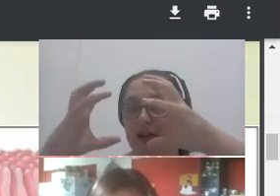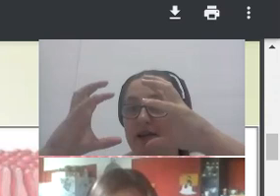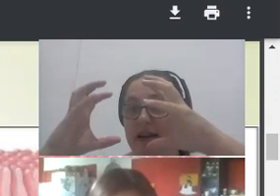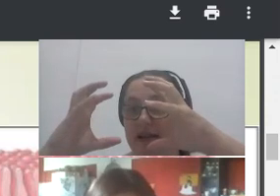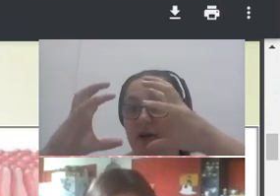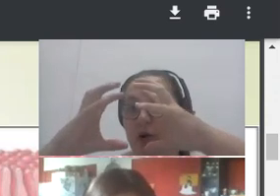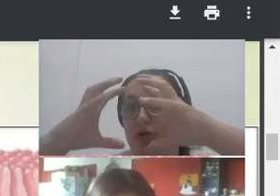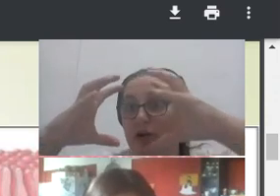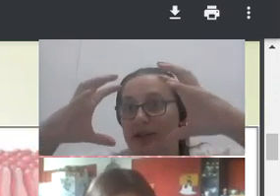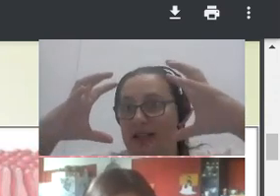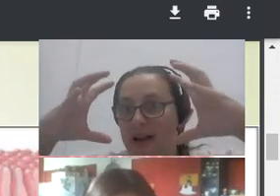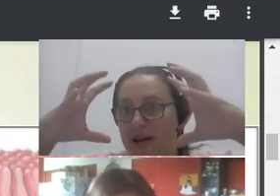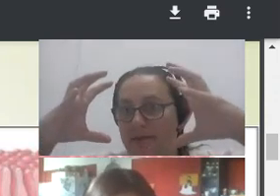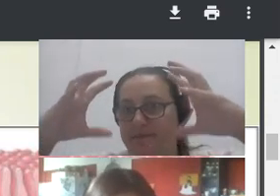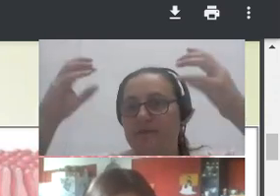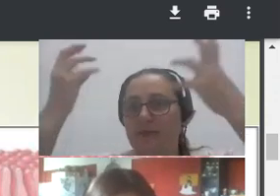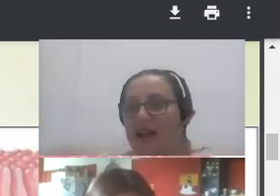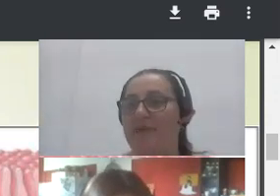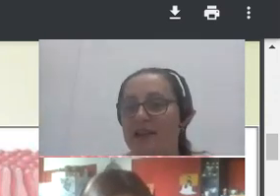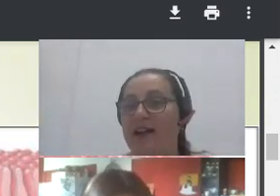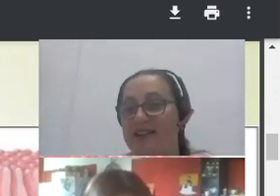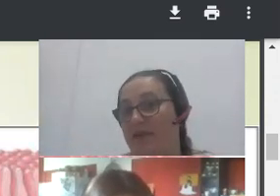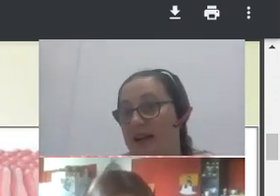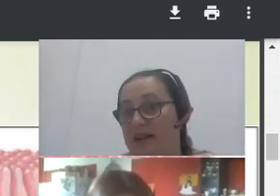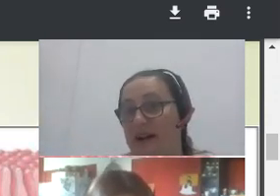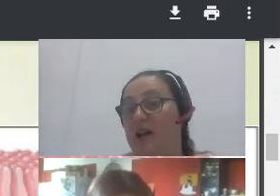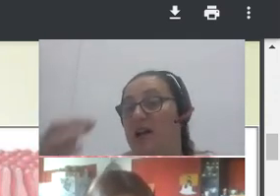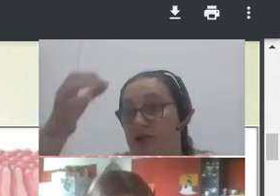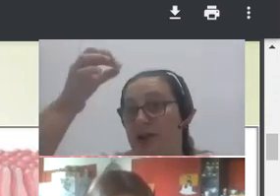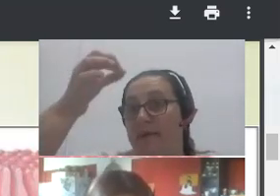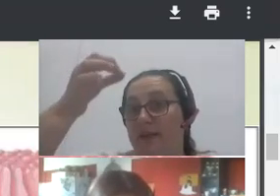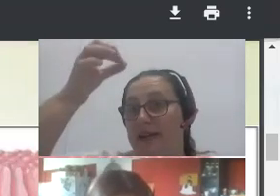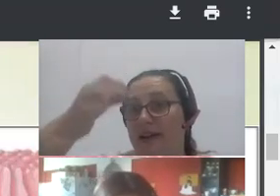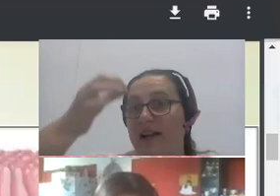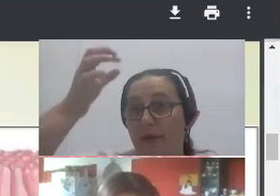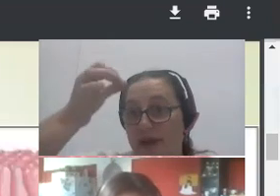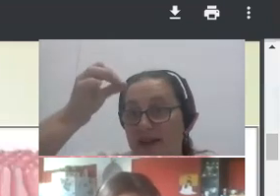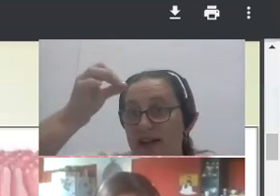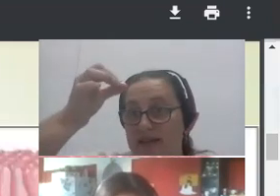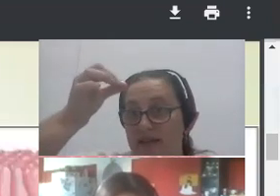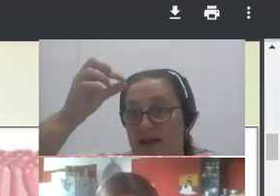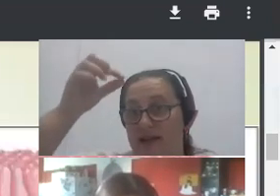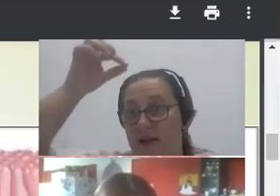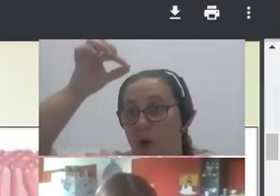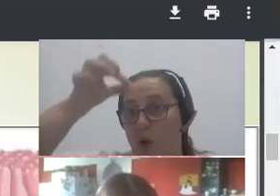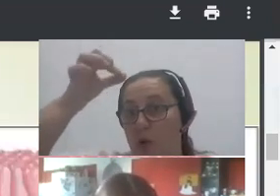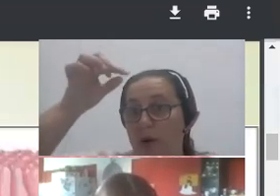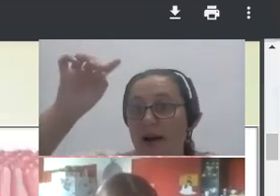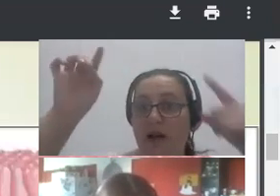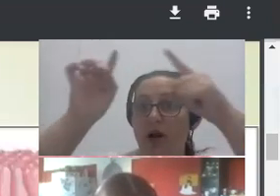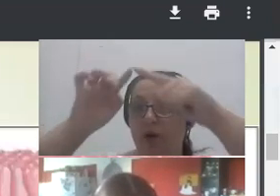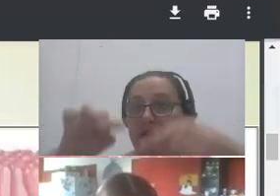el contenido del líquido, incluso cuando está llena, evitar que se filtre. Solamente va a tener esfínteres, es decir,